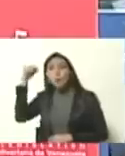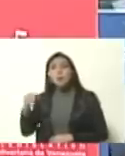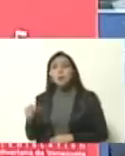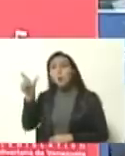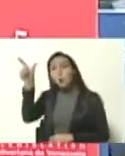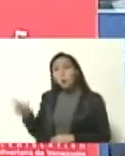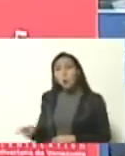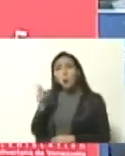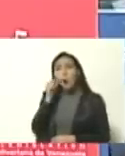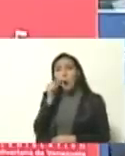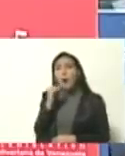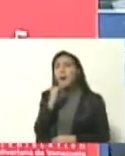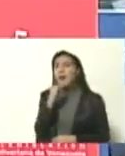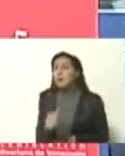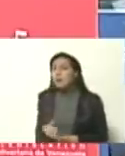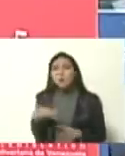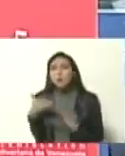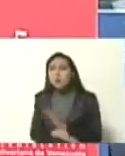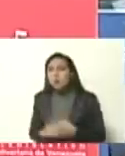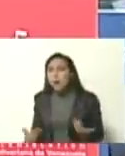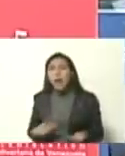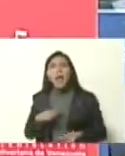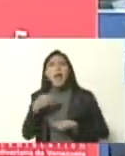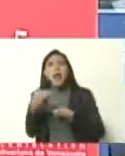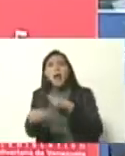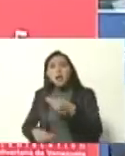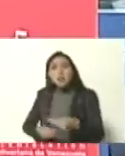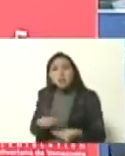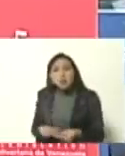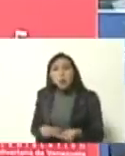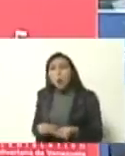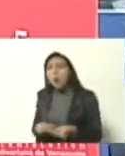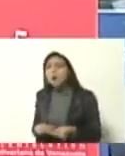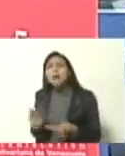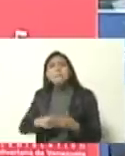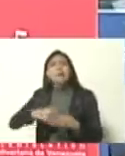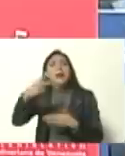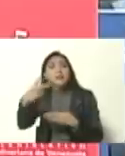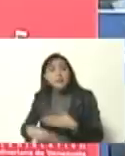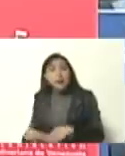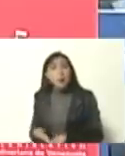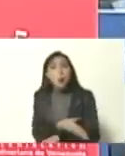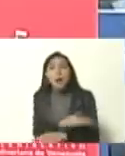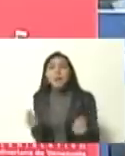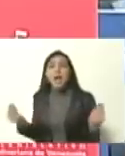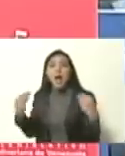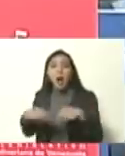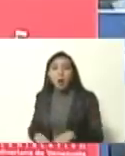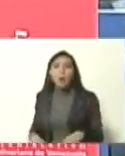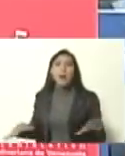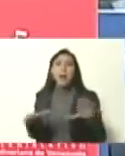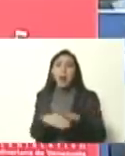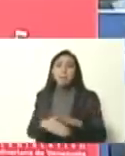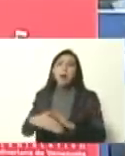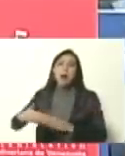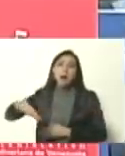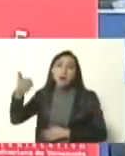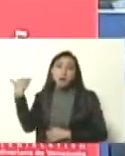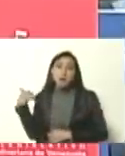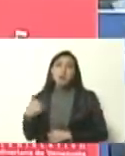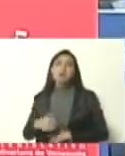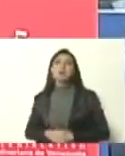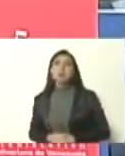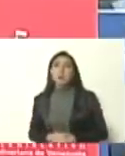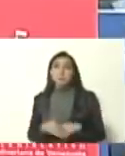confiesa cuál era la acción que tenían planeado perpetrar el pasado martes 26 de